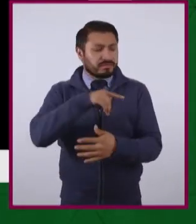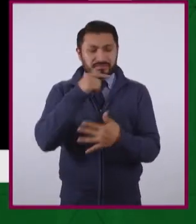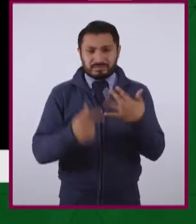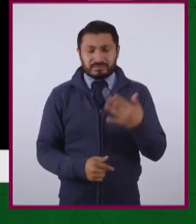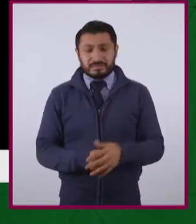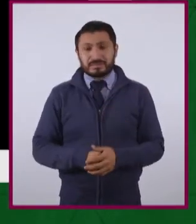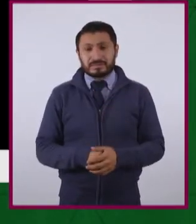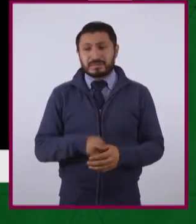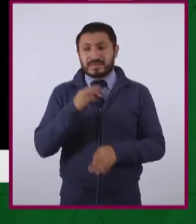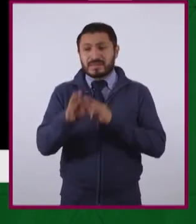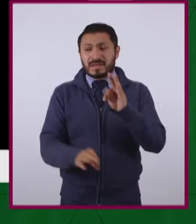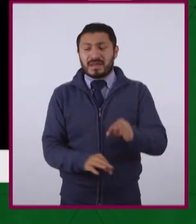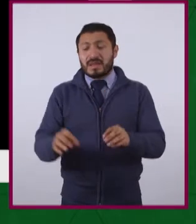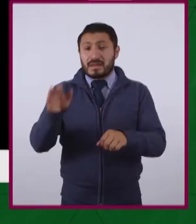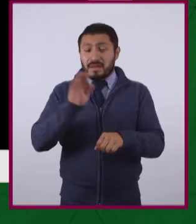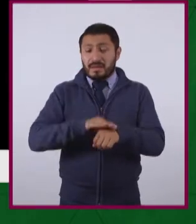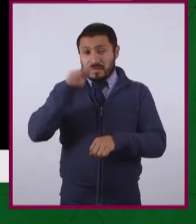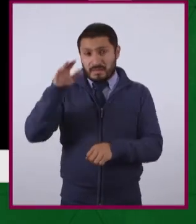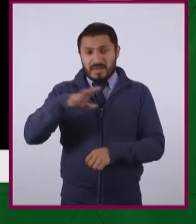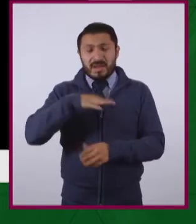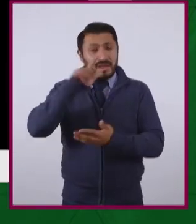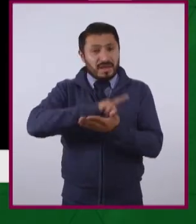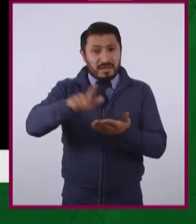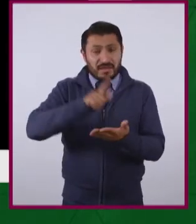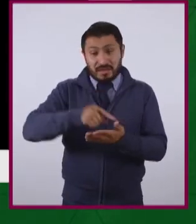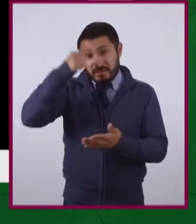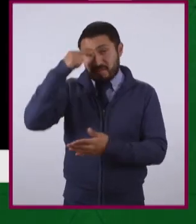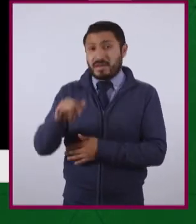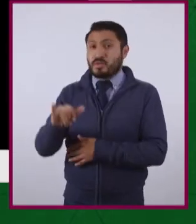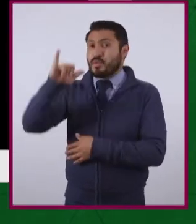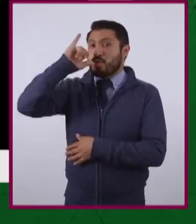un tratamiento extra, el agua se puede purificar para beber.